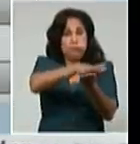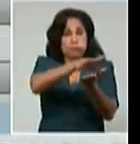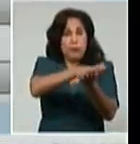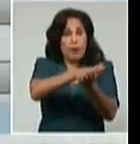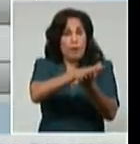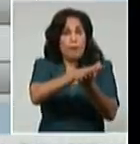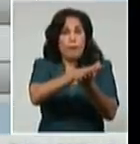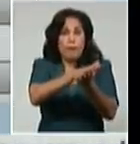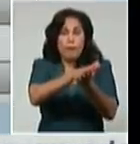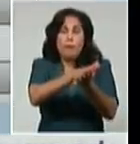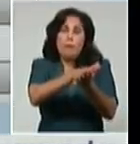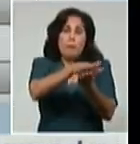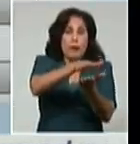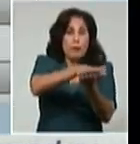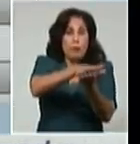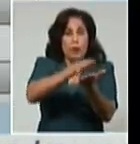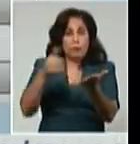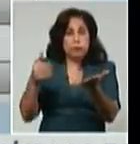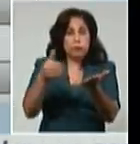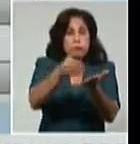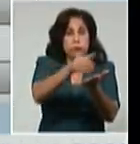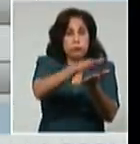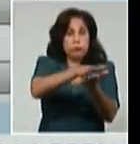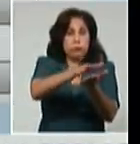tenemos un acumulado de